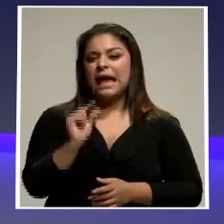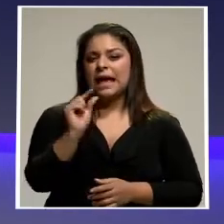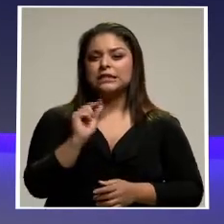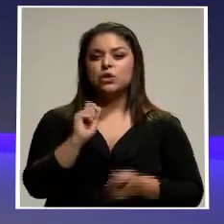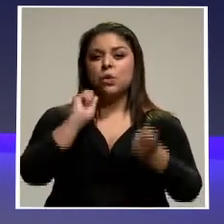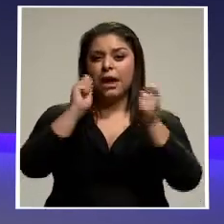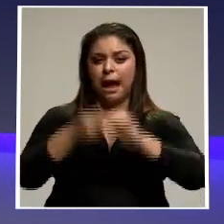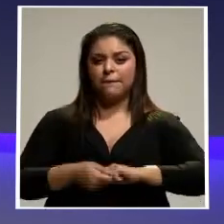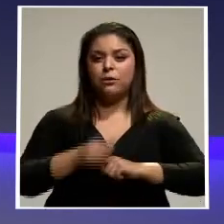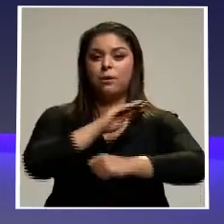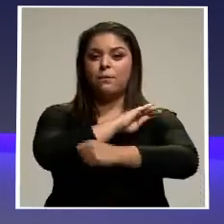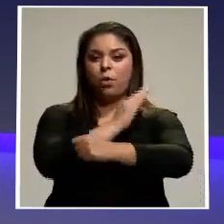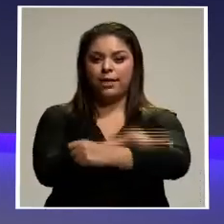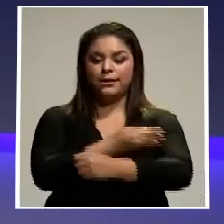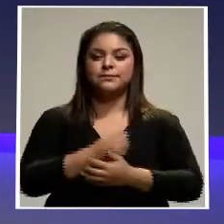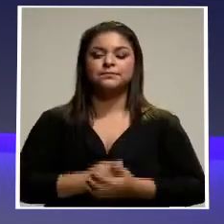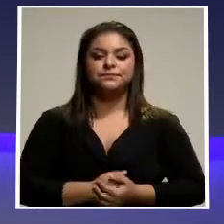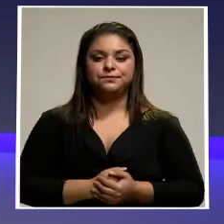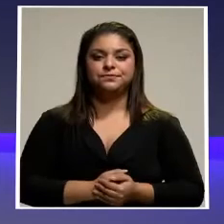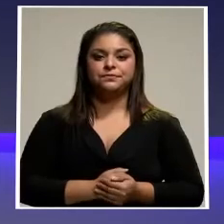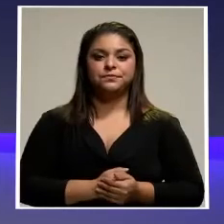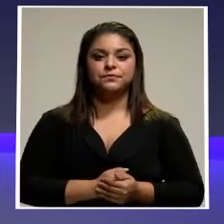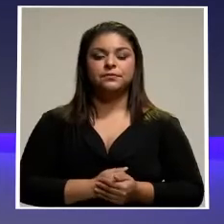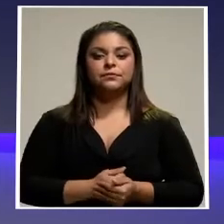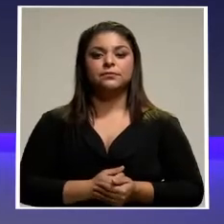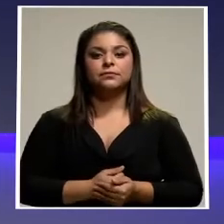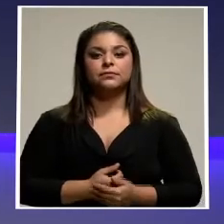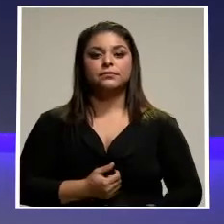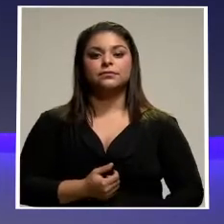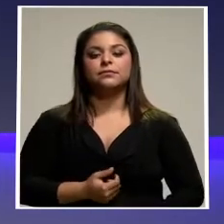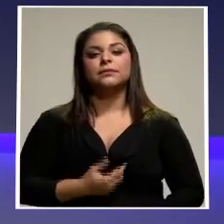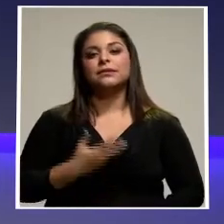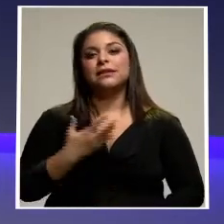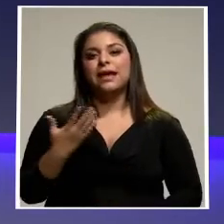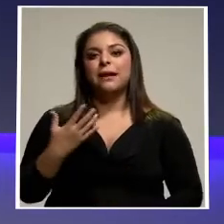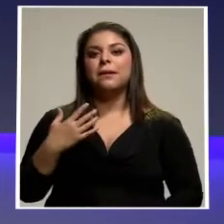esquema de poder, donde ahora... Que los políticos